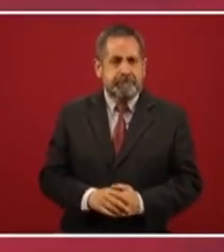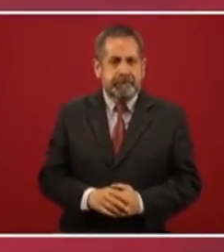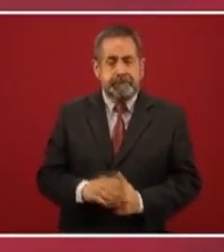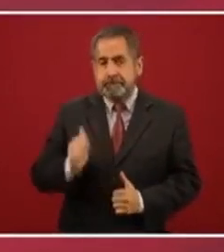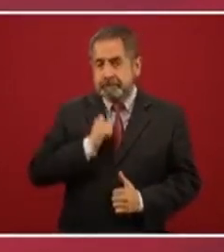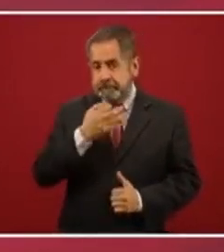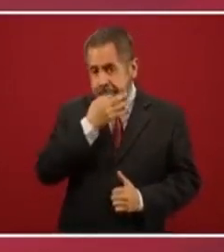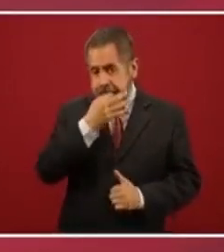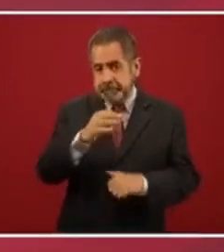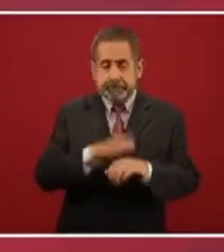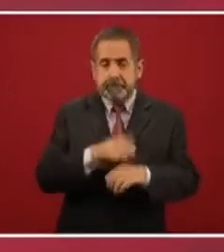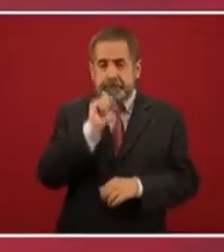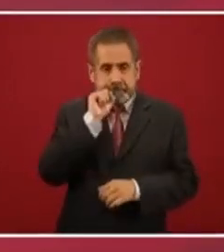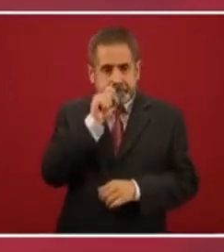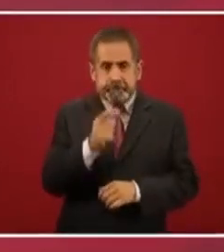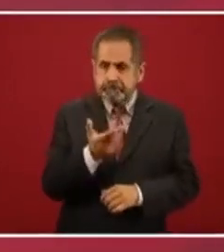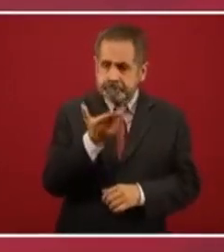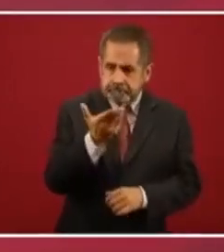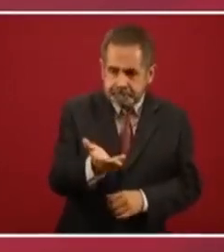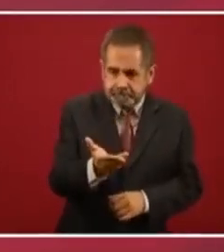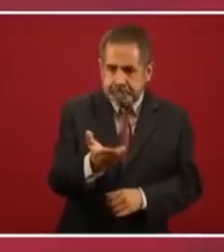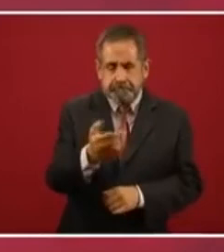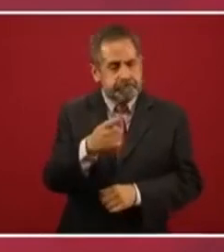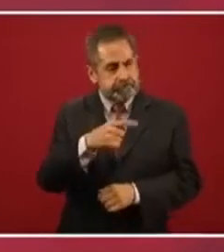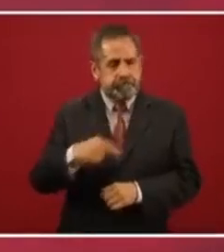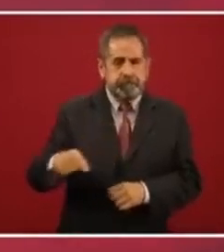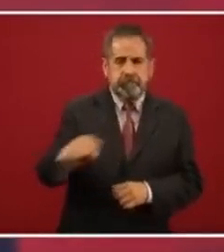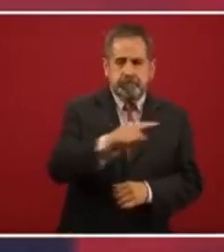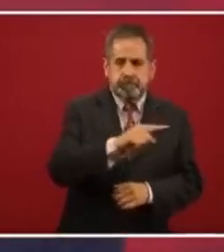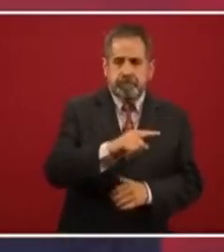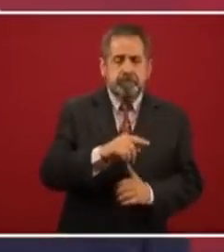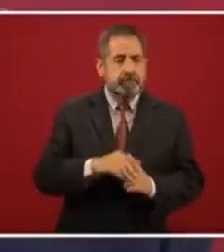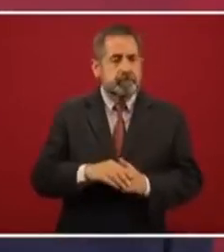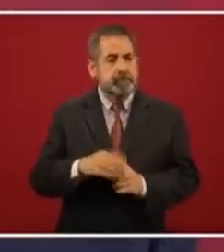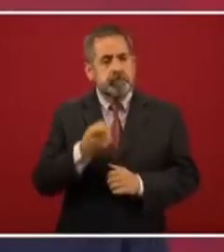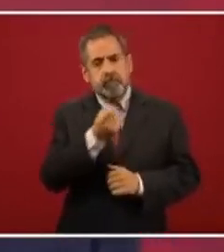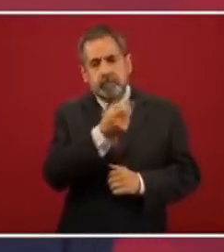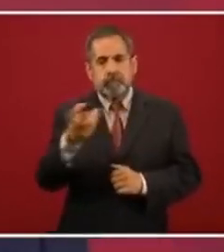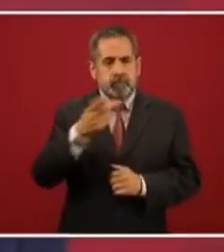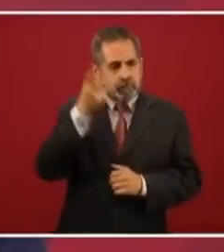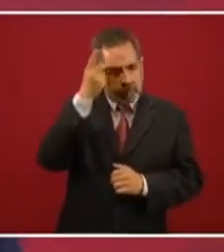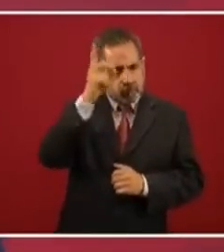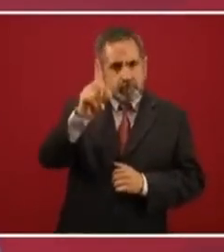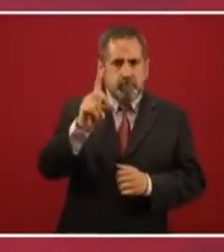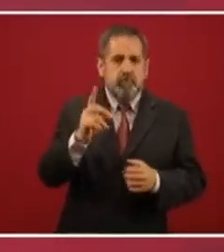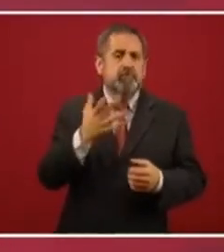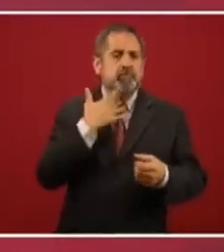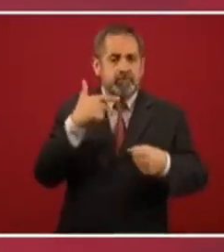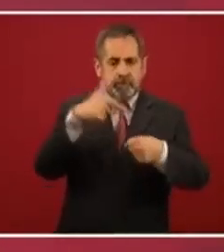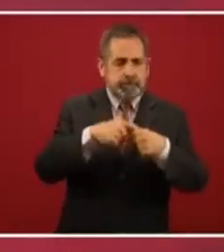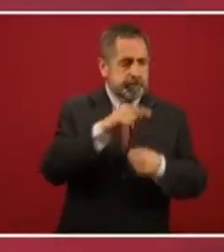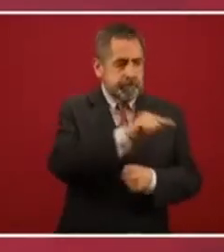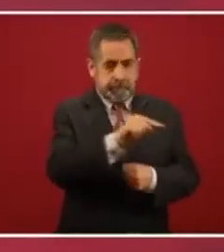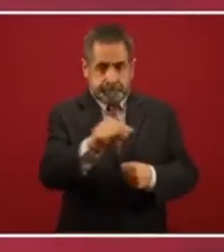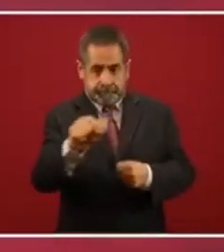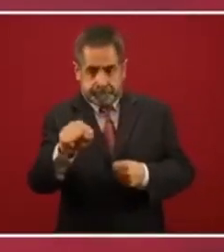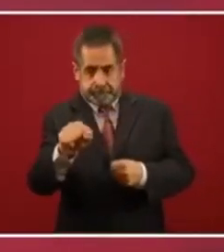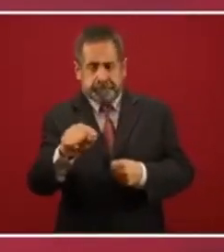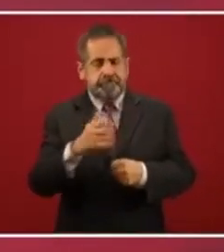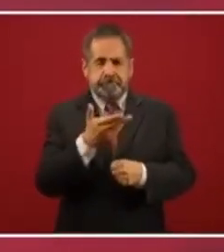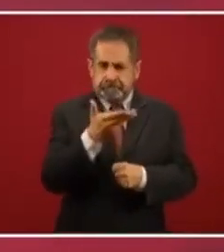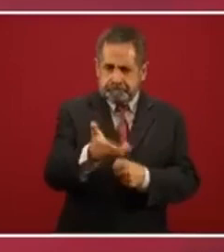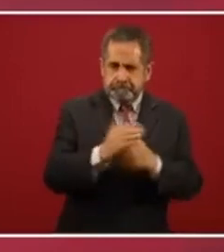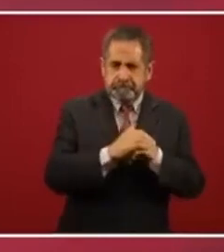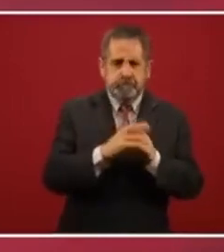Aprovecho también para pedirle a los gasolineros, a los que tienen las concesiones,